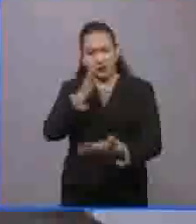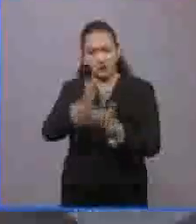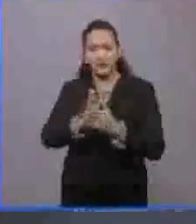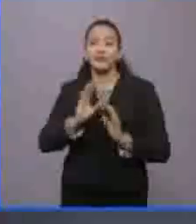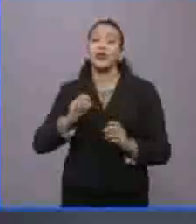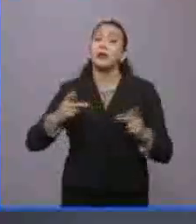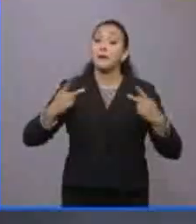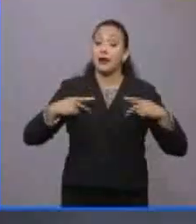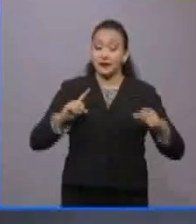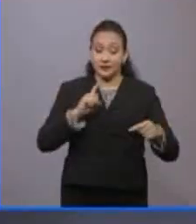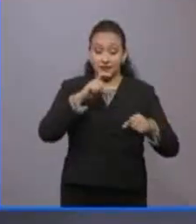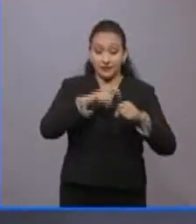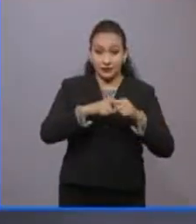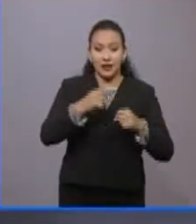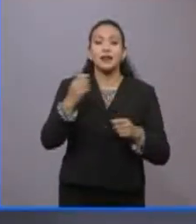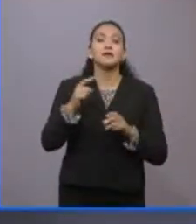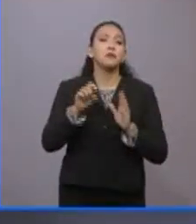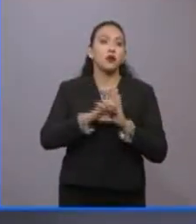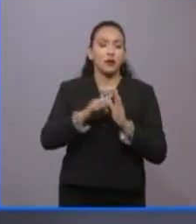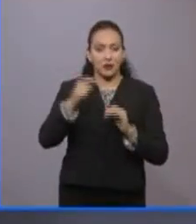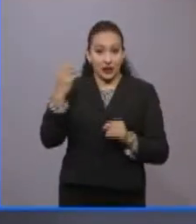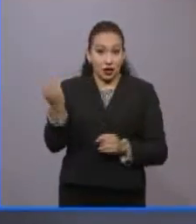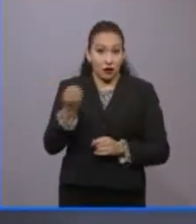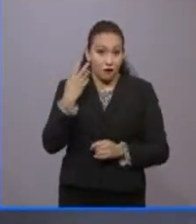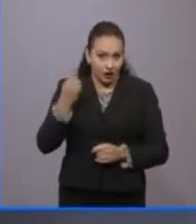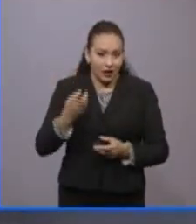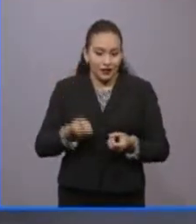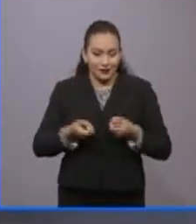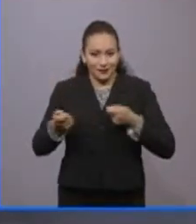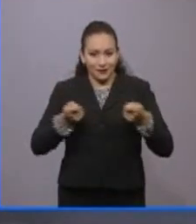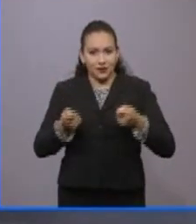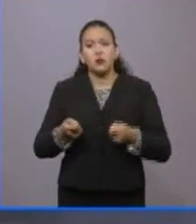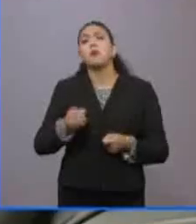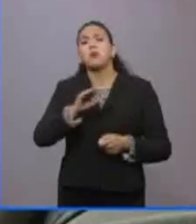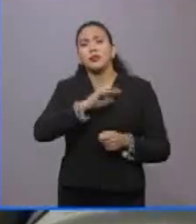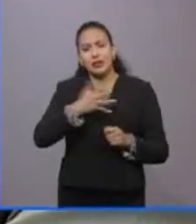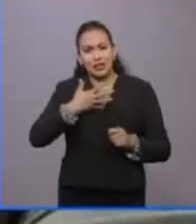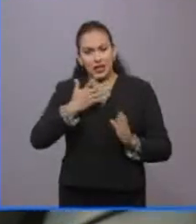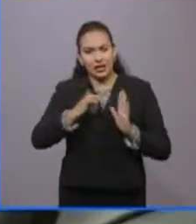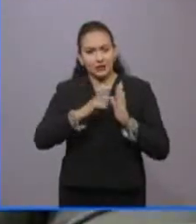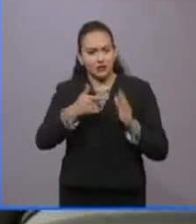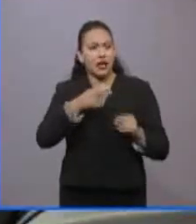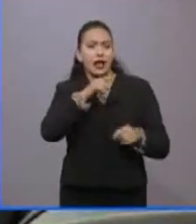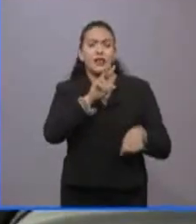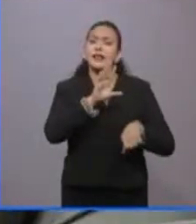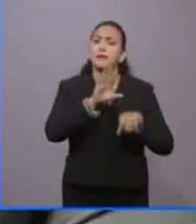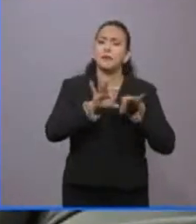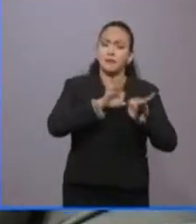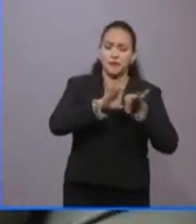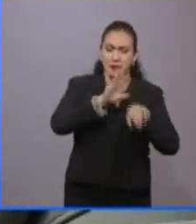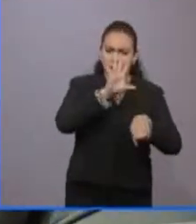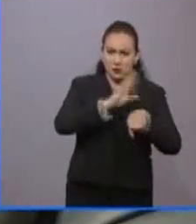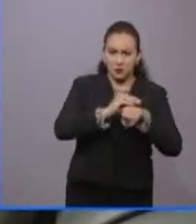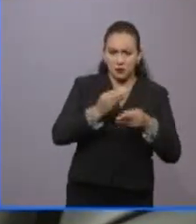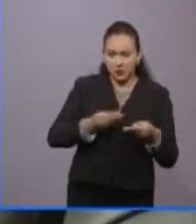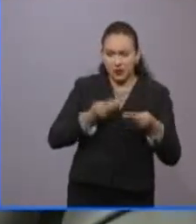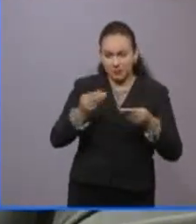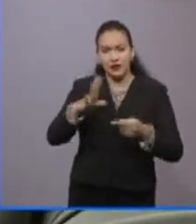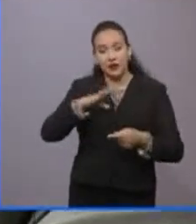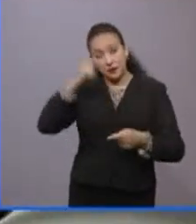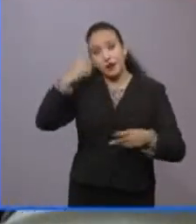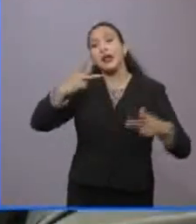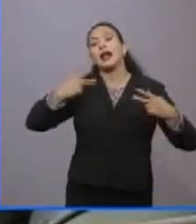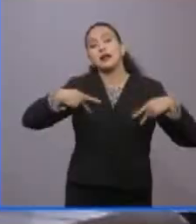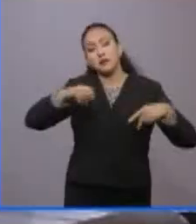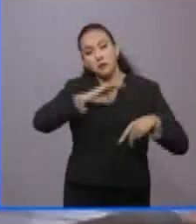personas adscritas a ponencias o salas tendrán el horario y autorización de días económicos y licencias conforme lo disponga la ministra